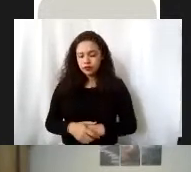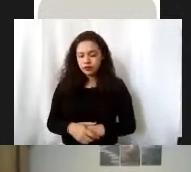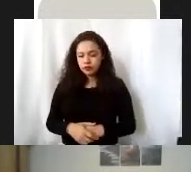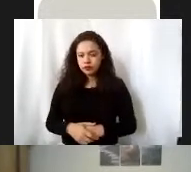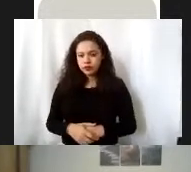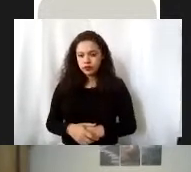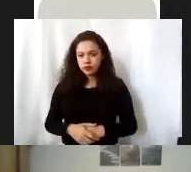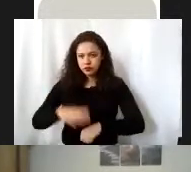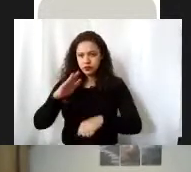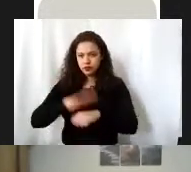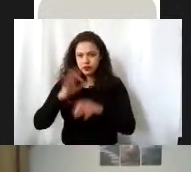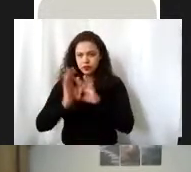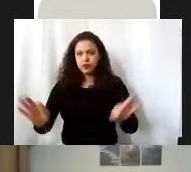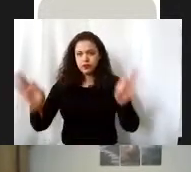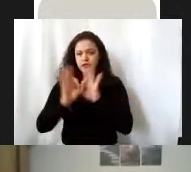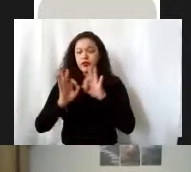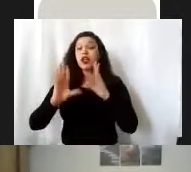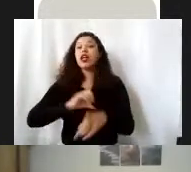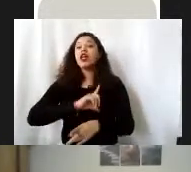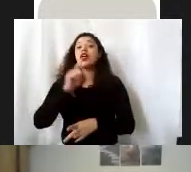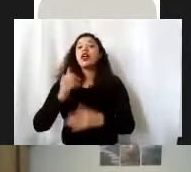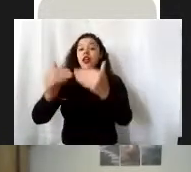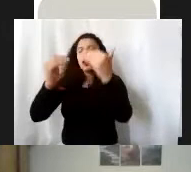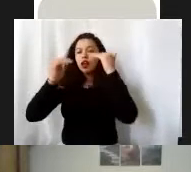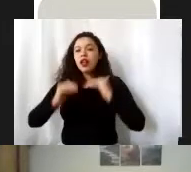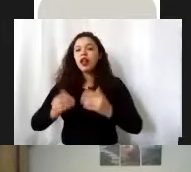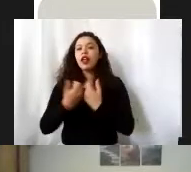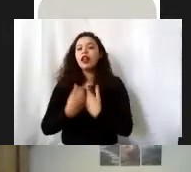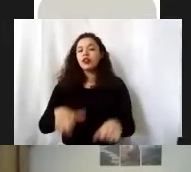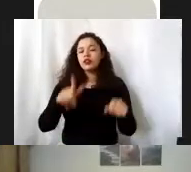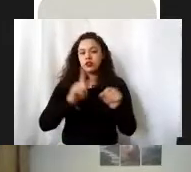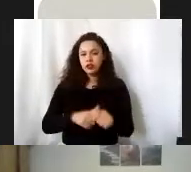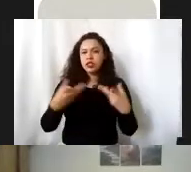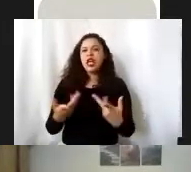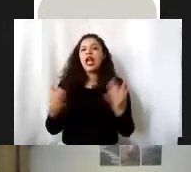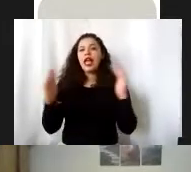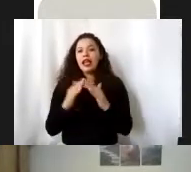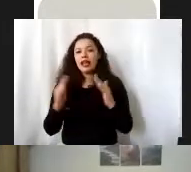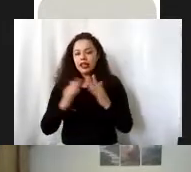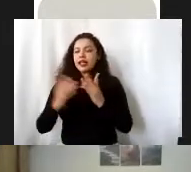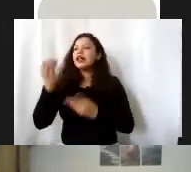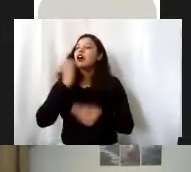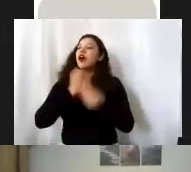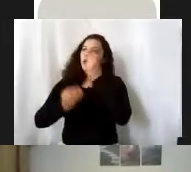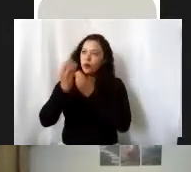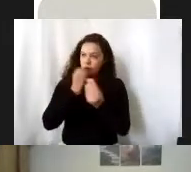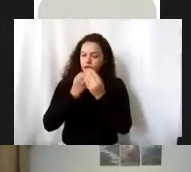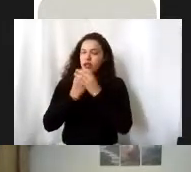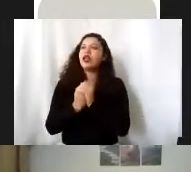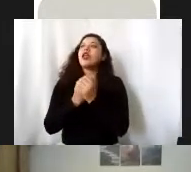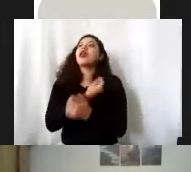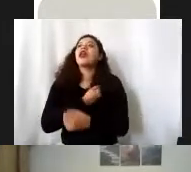Principalmente, y de esos ya entraría lo social, como es la vivienda, la alimentación, la